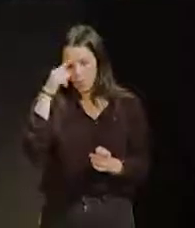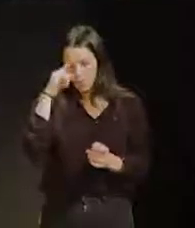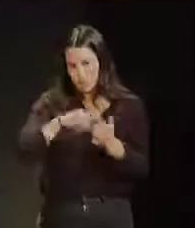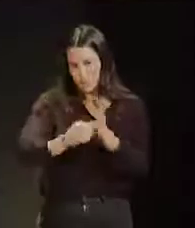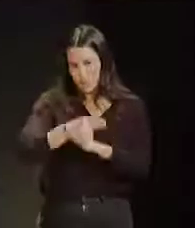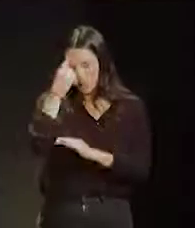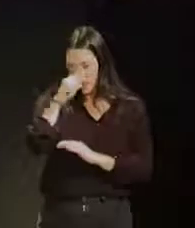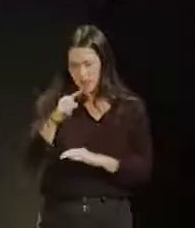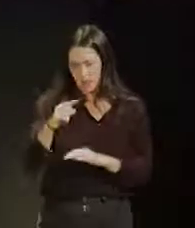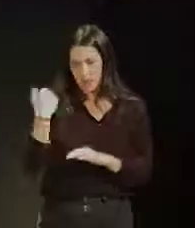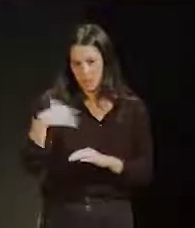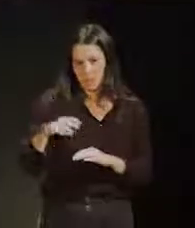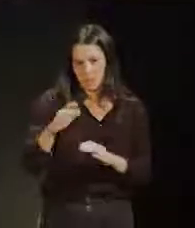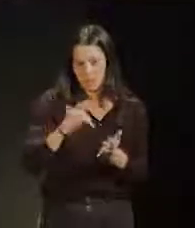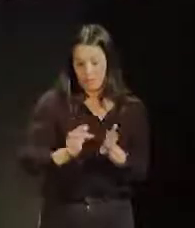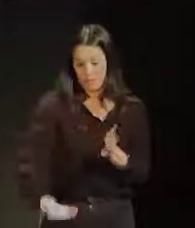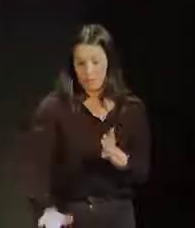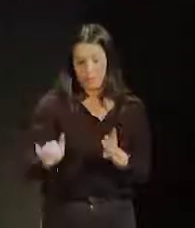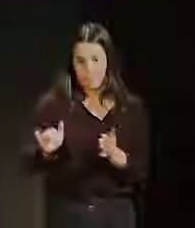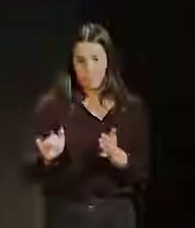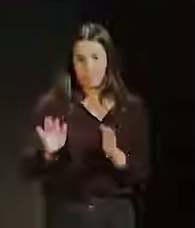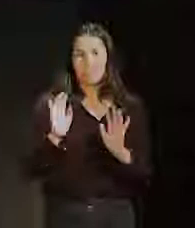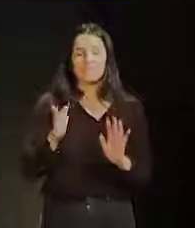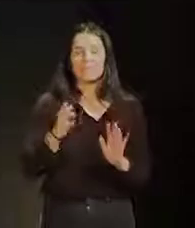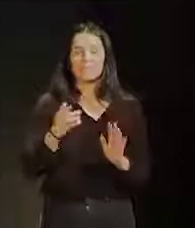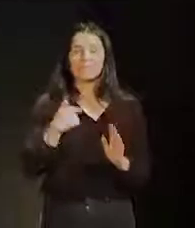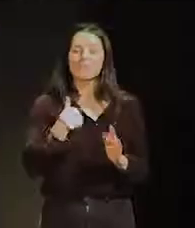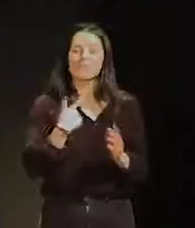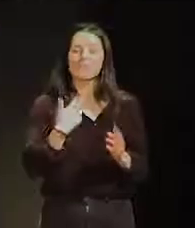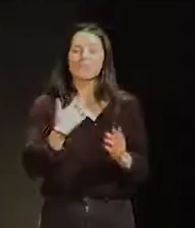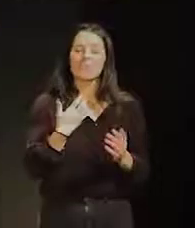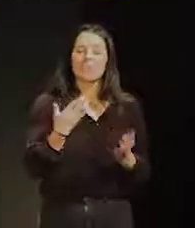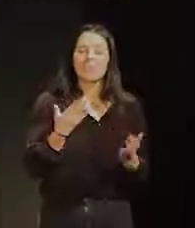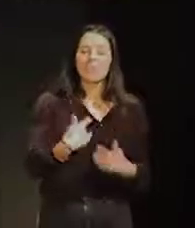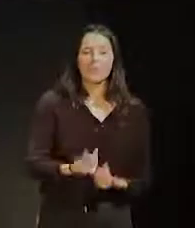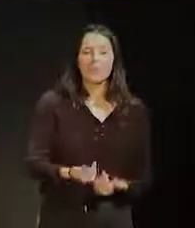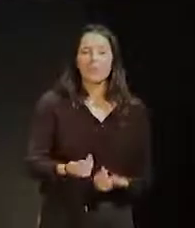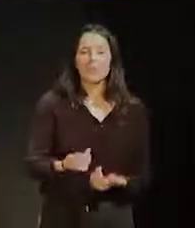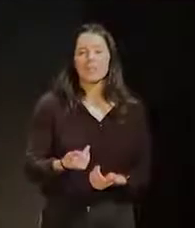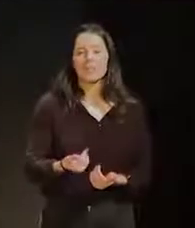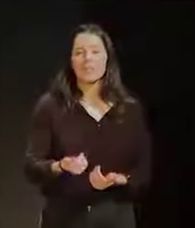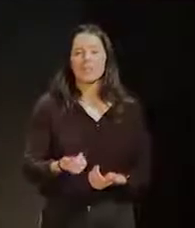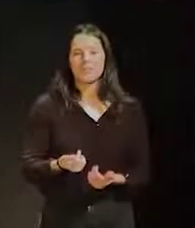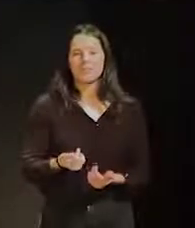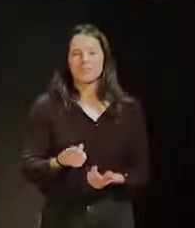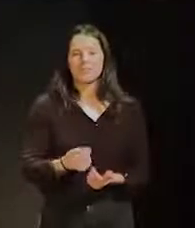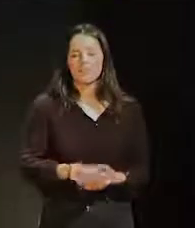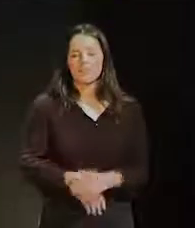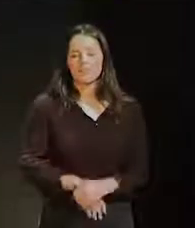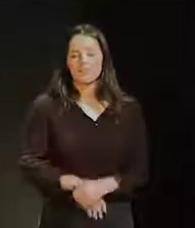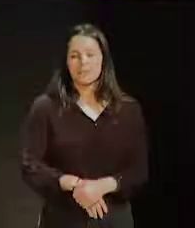cuerpo desde pequeña. Lo que no tengo es esto otro. Que si hay